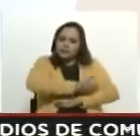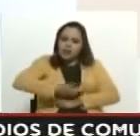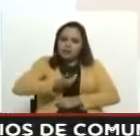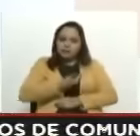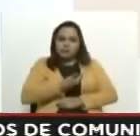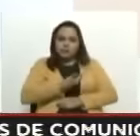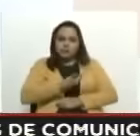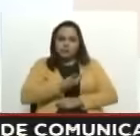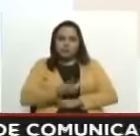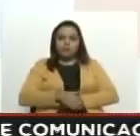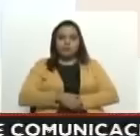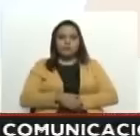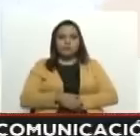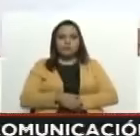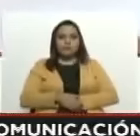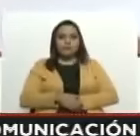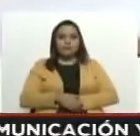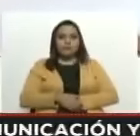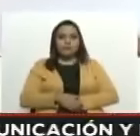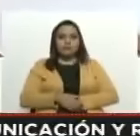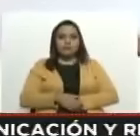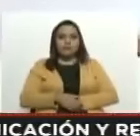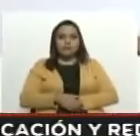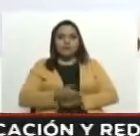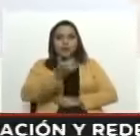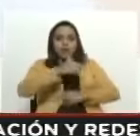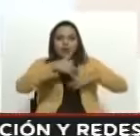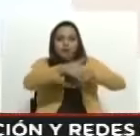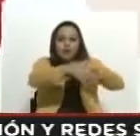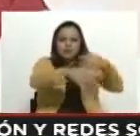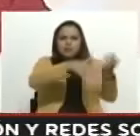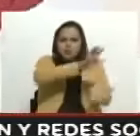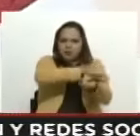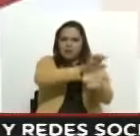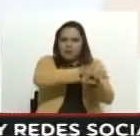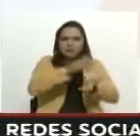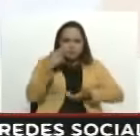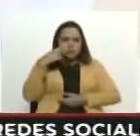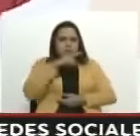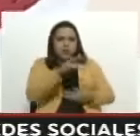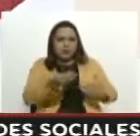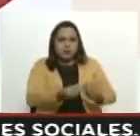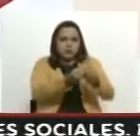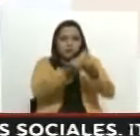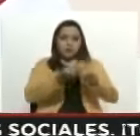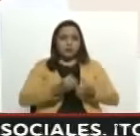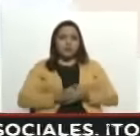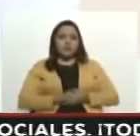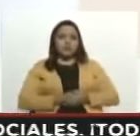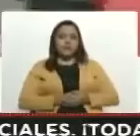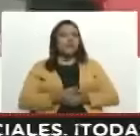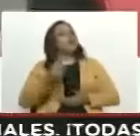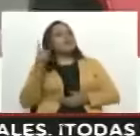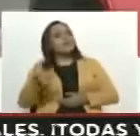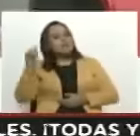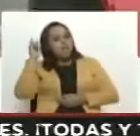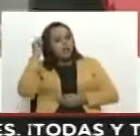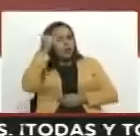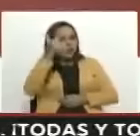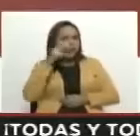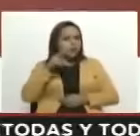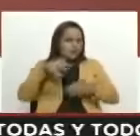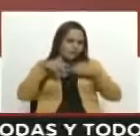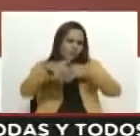Cáncer de mama. Y vi en Nueva Esparta, vi a Alessandrelo acompañando, ¿verdad? Y vi en Yaracuy también vi a la